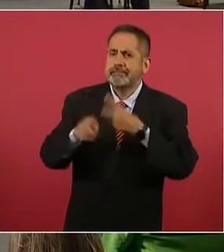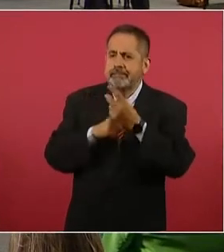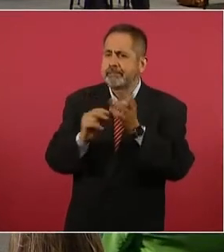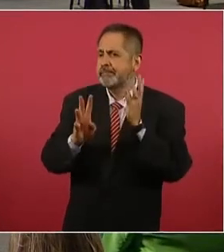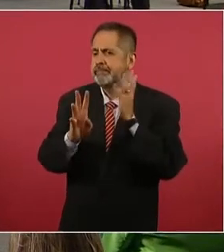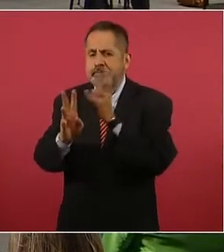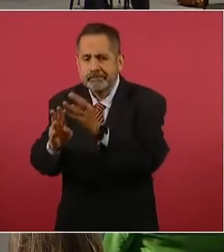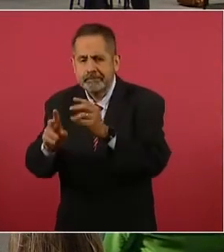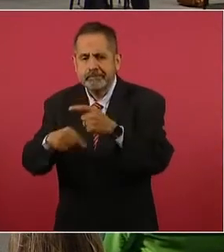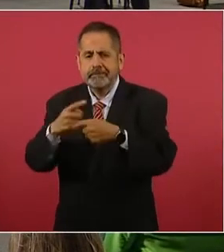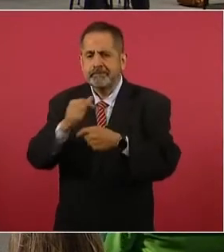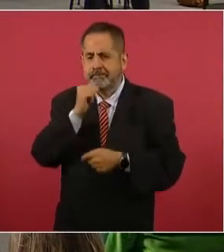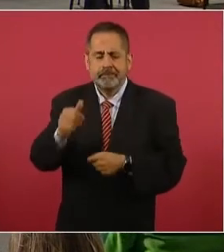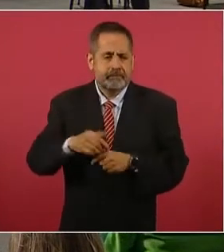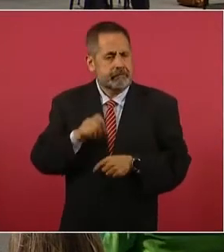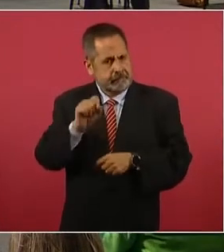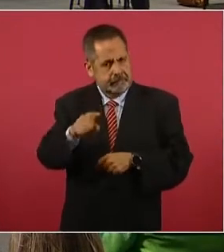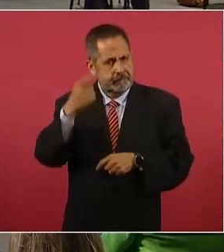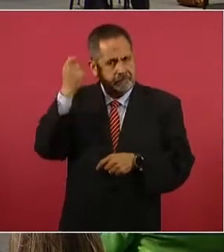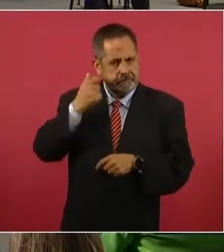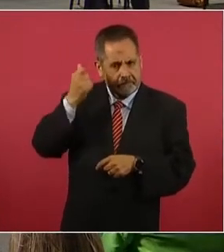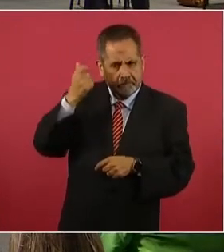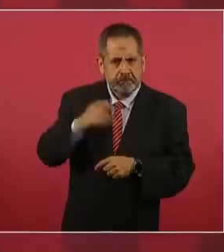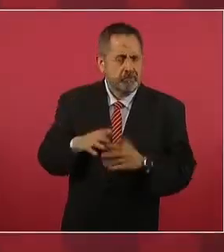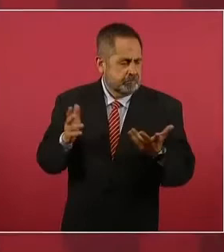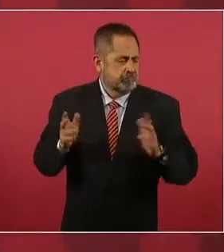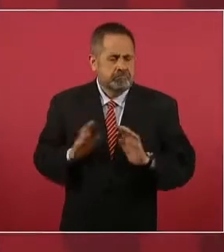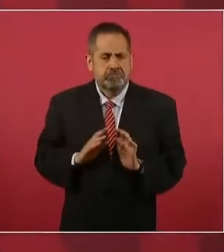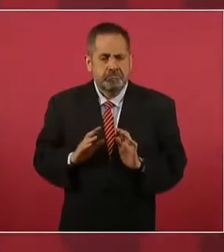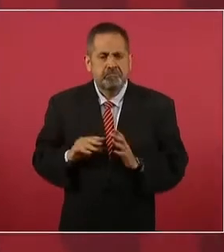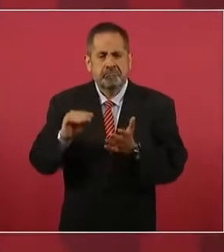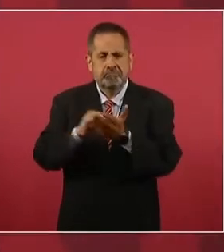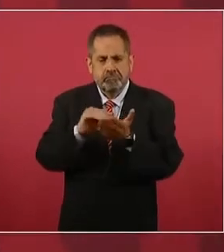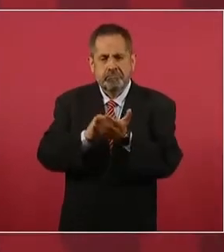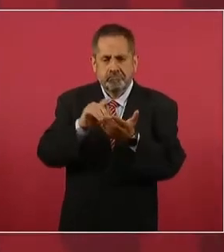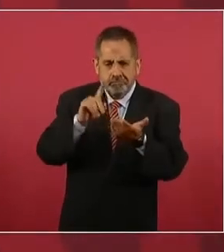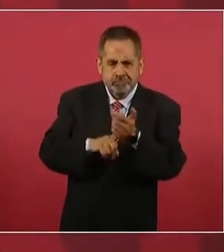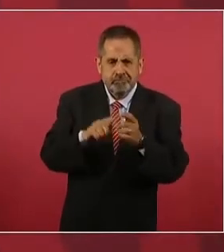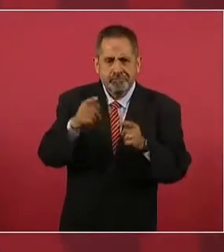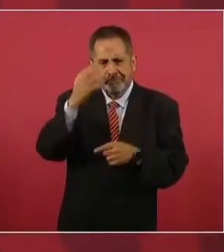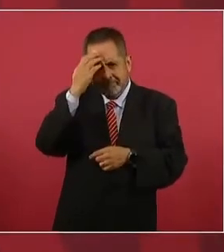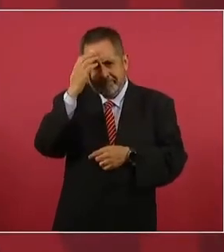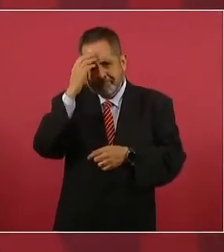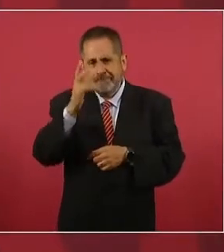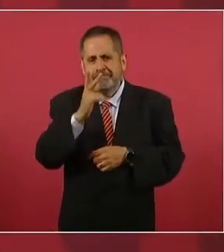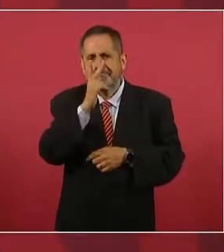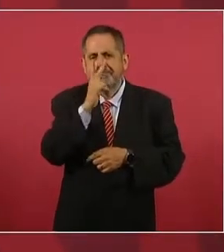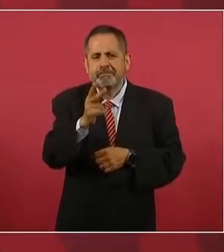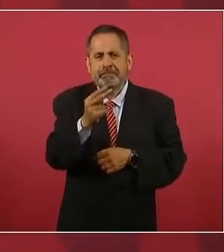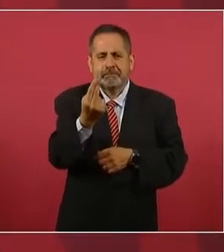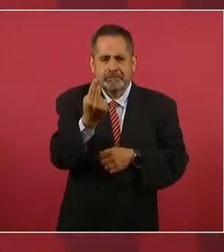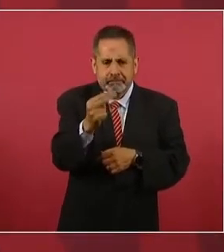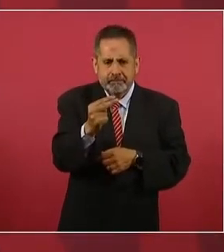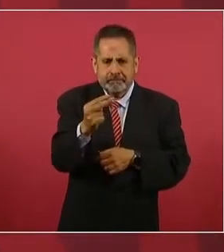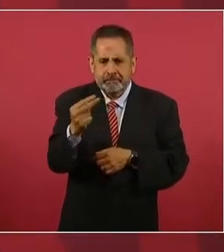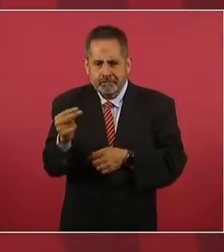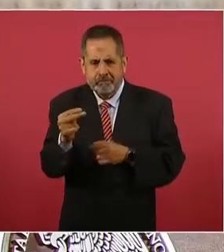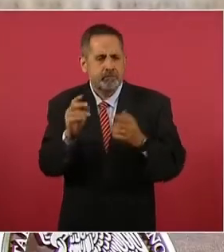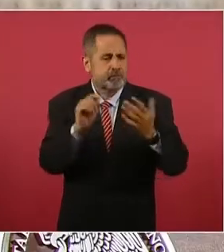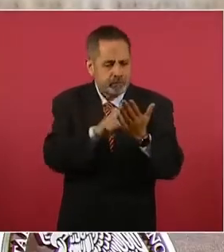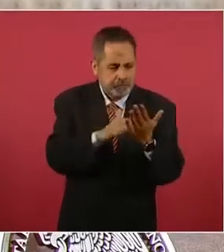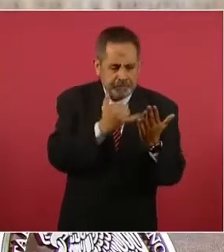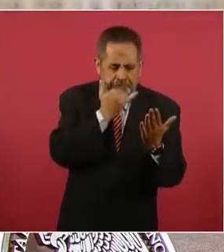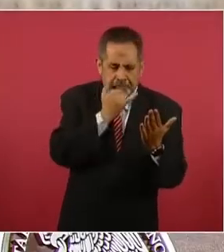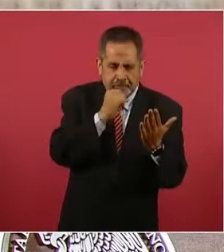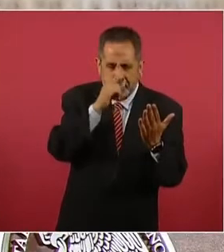jubilados y demás. Seguimos teniendo algunas situaciones con las homonimias, que es estas veces que las personas tienen mal registrado su